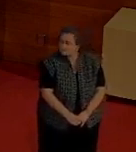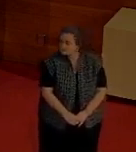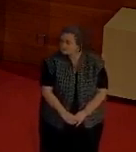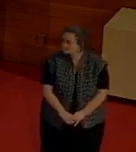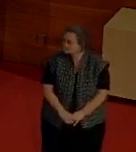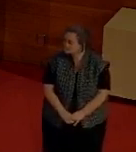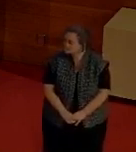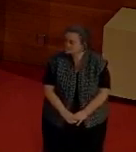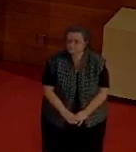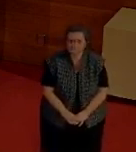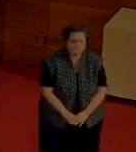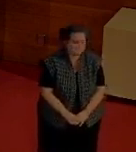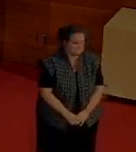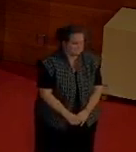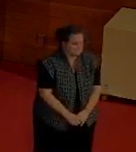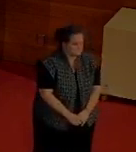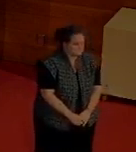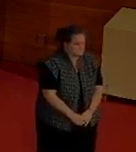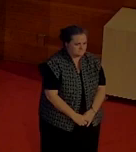preguntas una